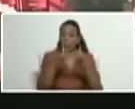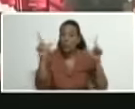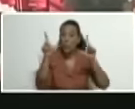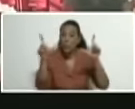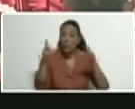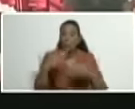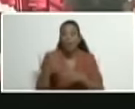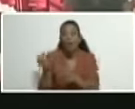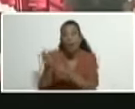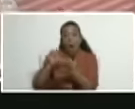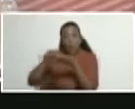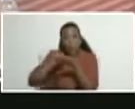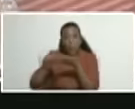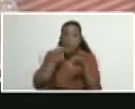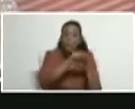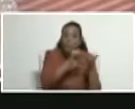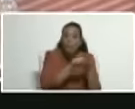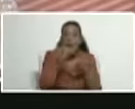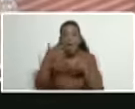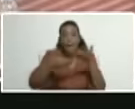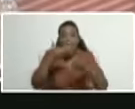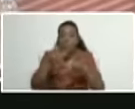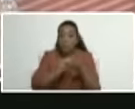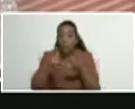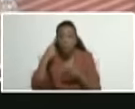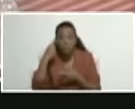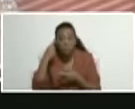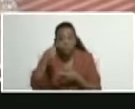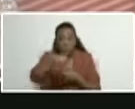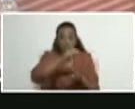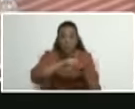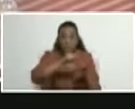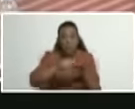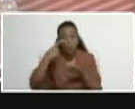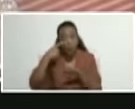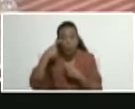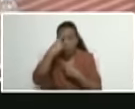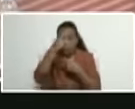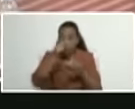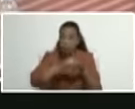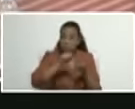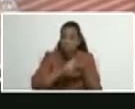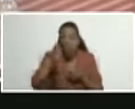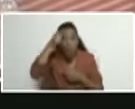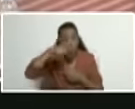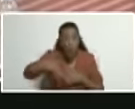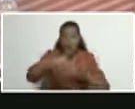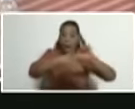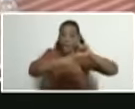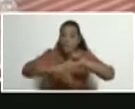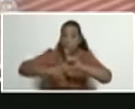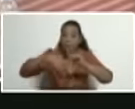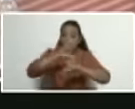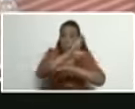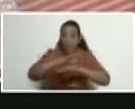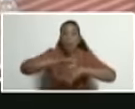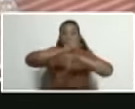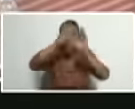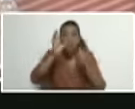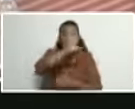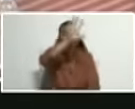acompañen, porque estoy haciendo explicaciones muy importantes para el pueblo de Venezuela y para los pueblos de América Latina y del